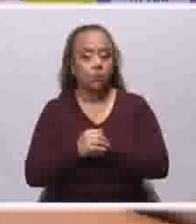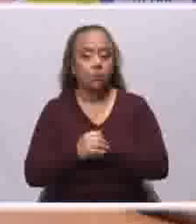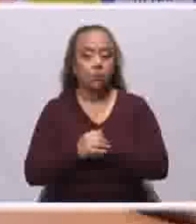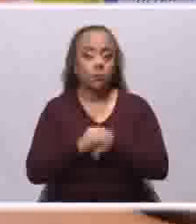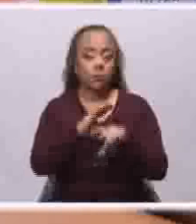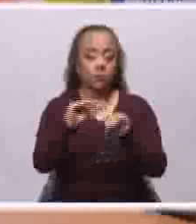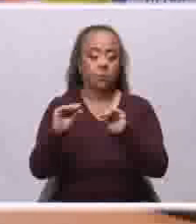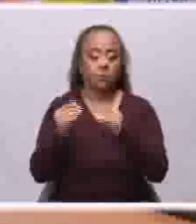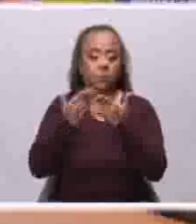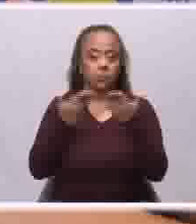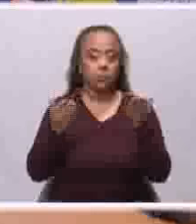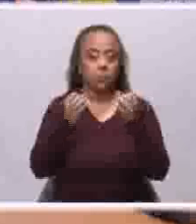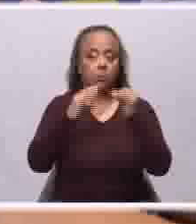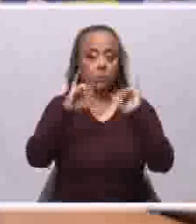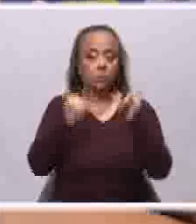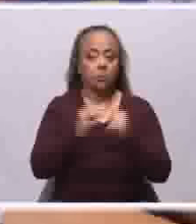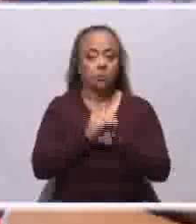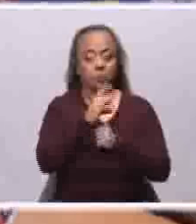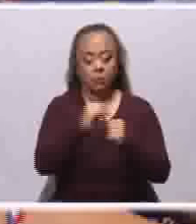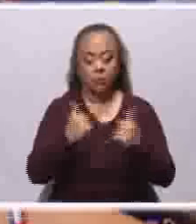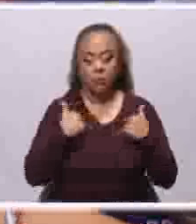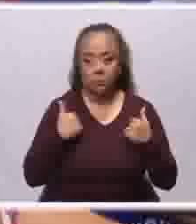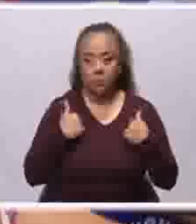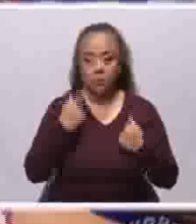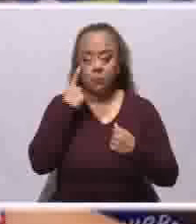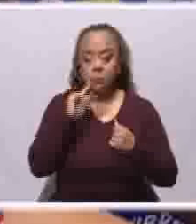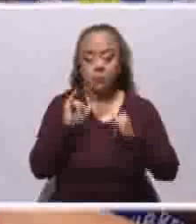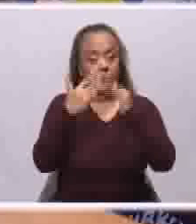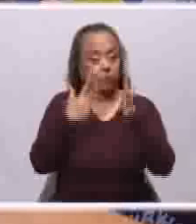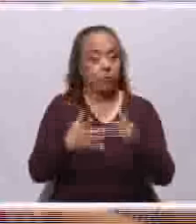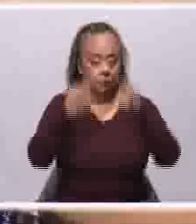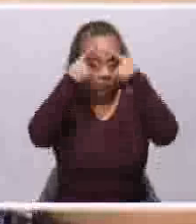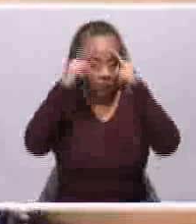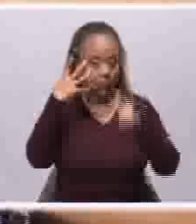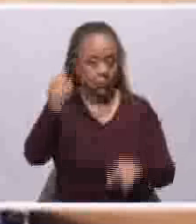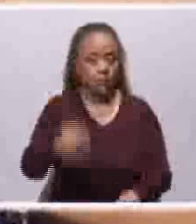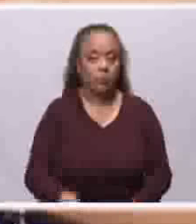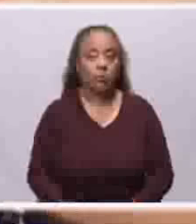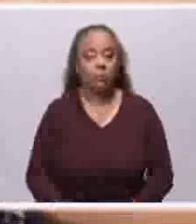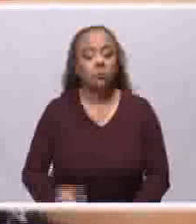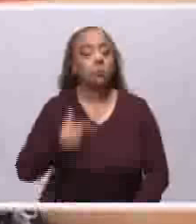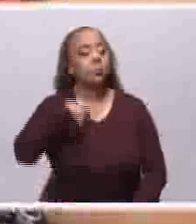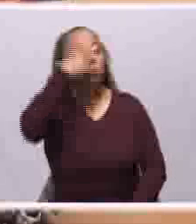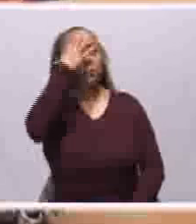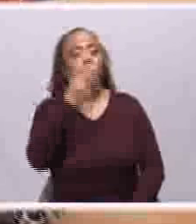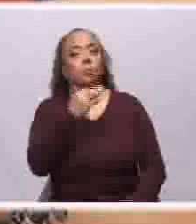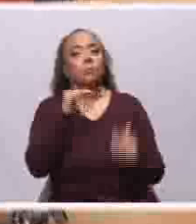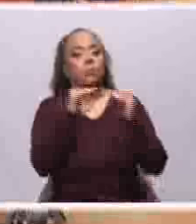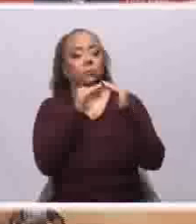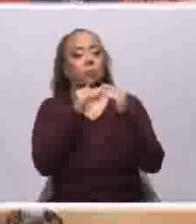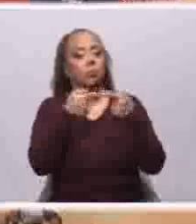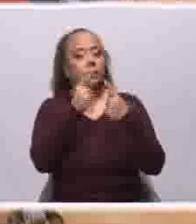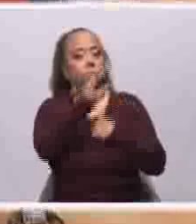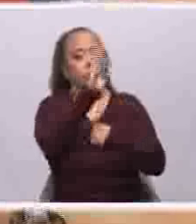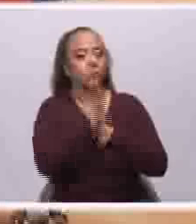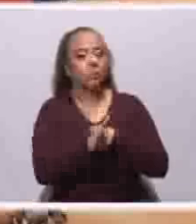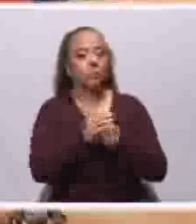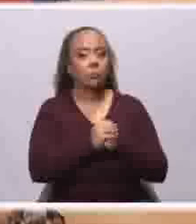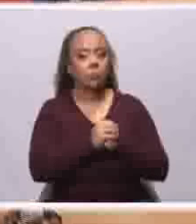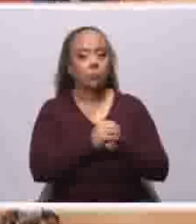rumoran cosas de de muchos jugadores y me alegra mucho por por los jugadores que van a lograr salir creo que dimos Cara empatar contra Brasil